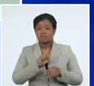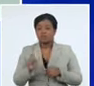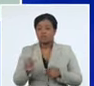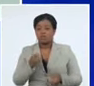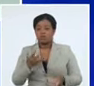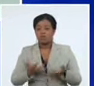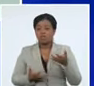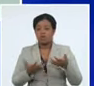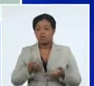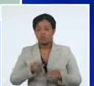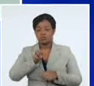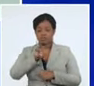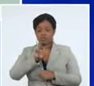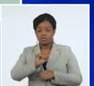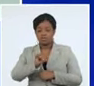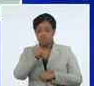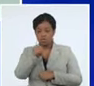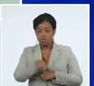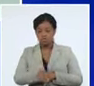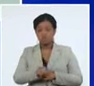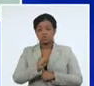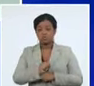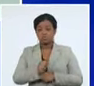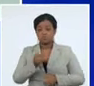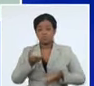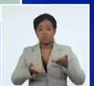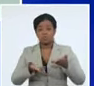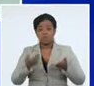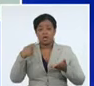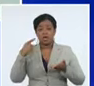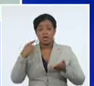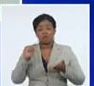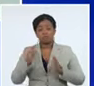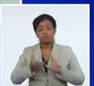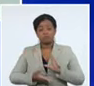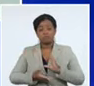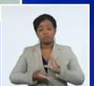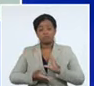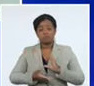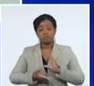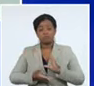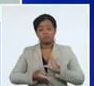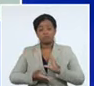36 casos reporta hoy, 28 más que los reportados ayer.